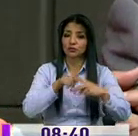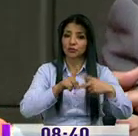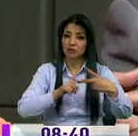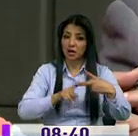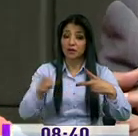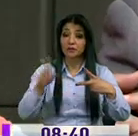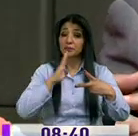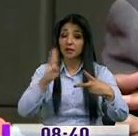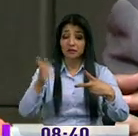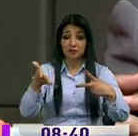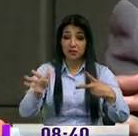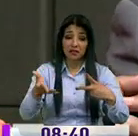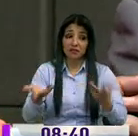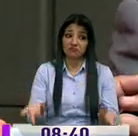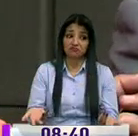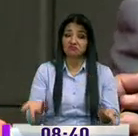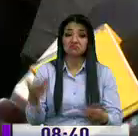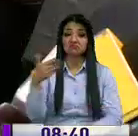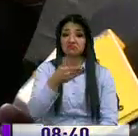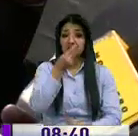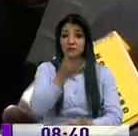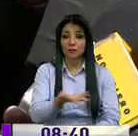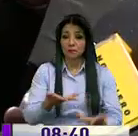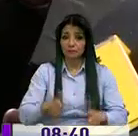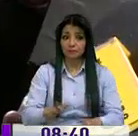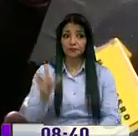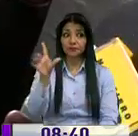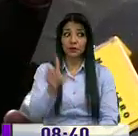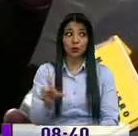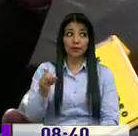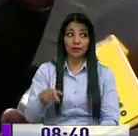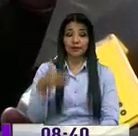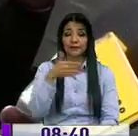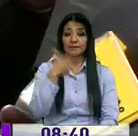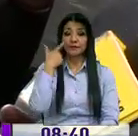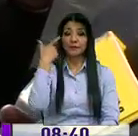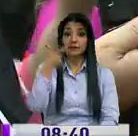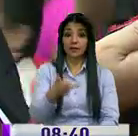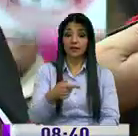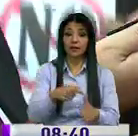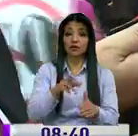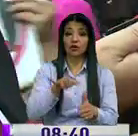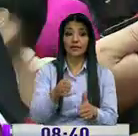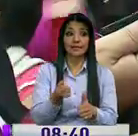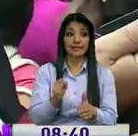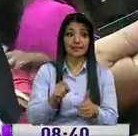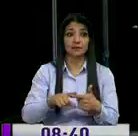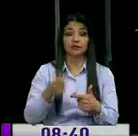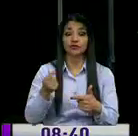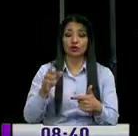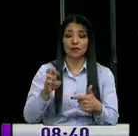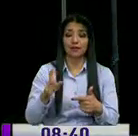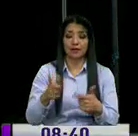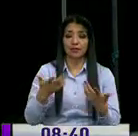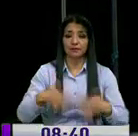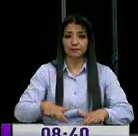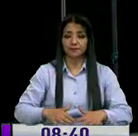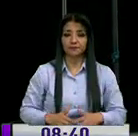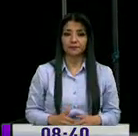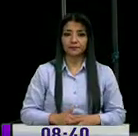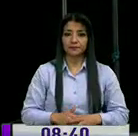Bélgica, entonces quizás no se la dé. El lunes deberá presentarse en la Fiscalía Doris Solís y Soledad Buendía,